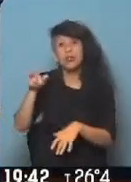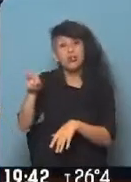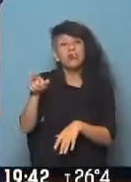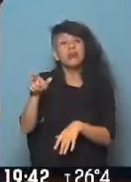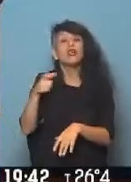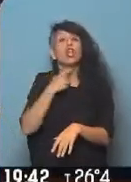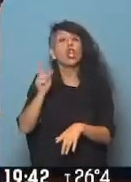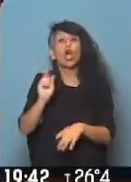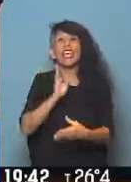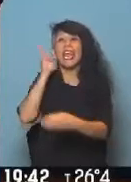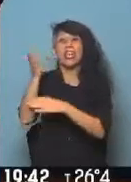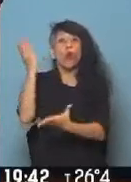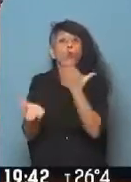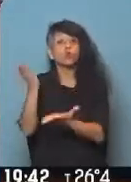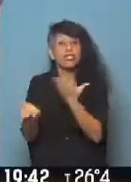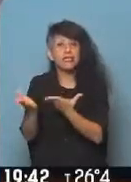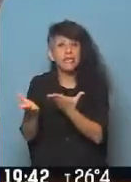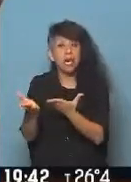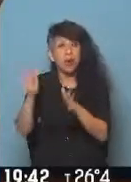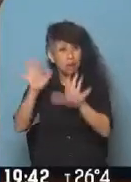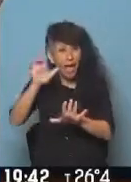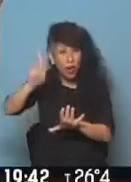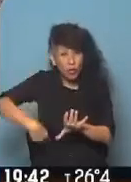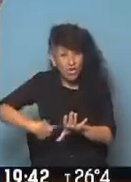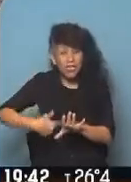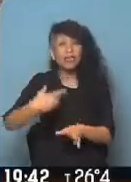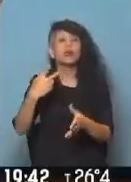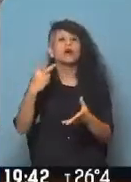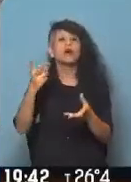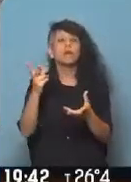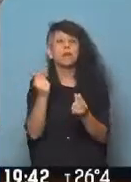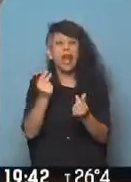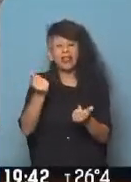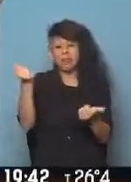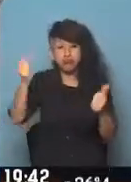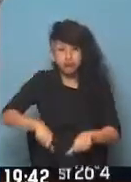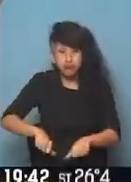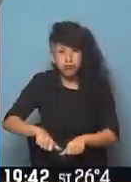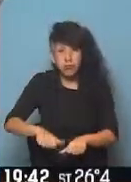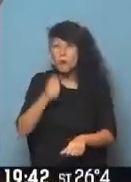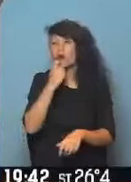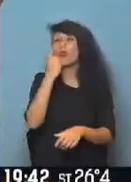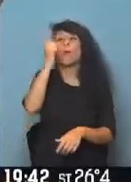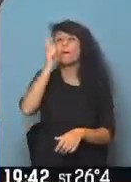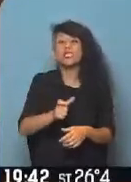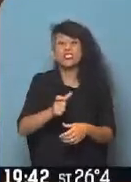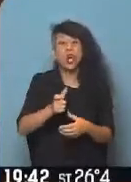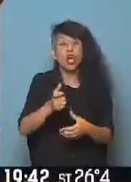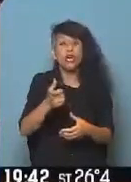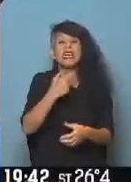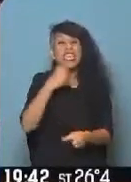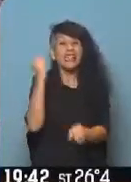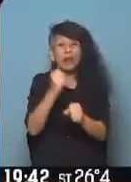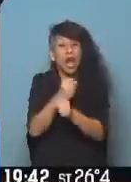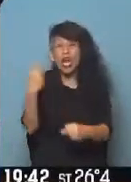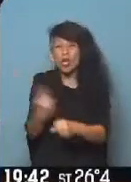ser que los argentinos perdamos 30 mil millones de pesos con estos problemas económicos que hay que alguien no puede abrir su local que no pueda trabajar porque estos